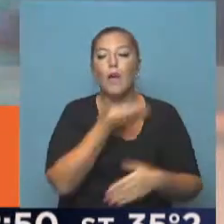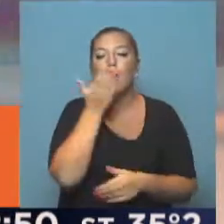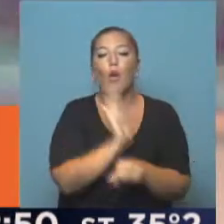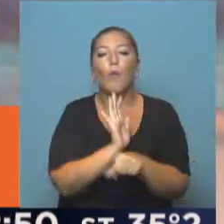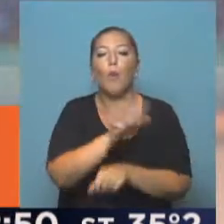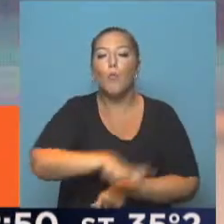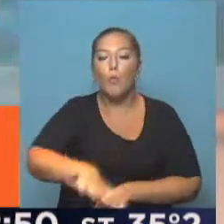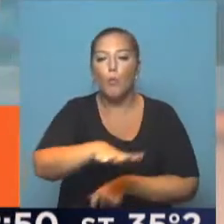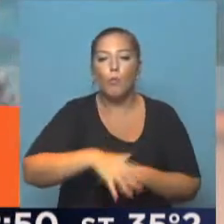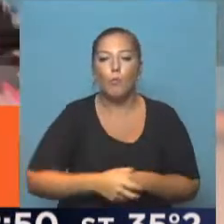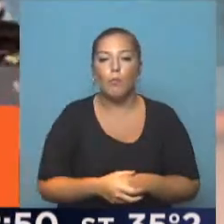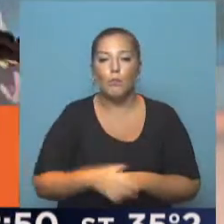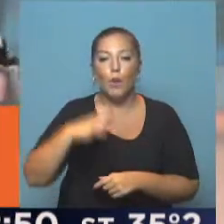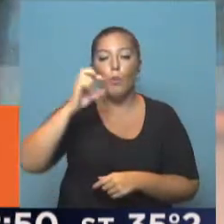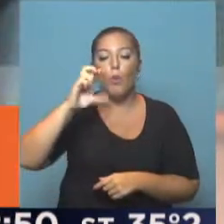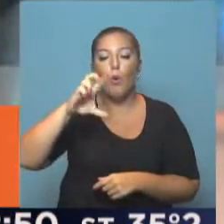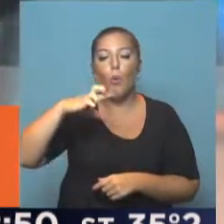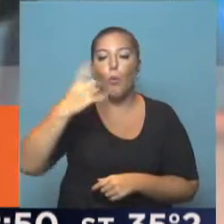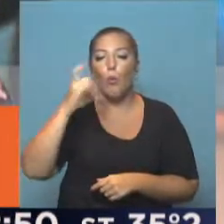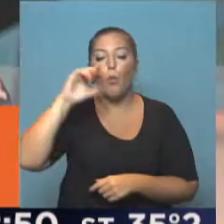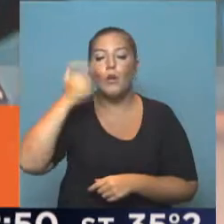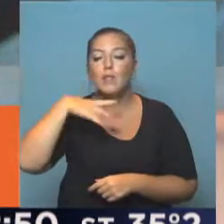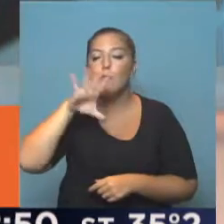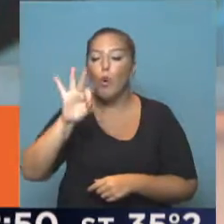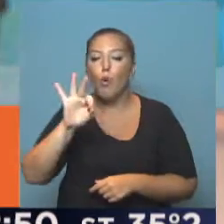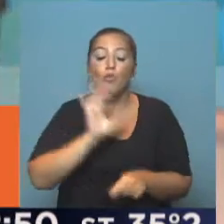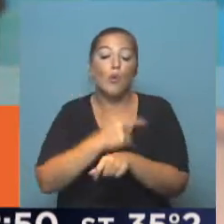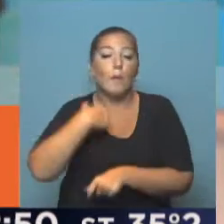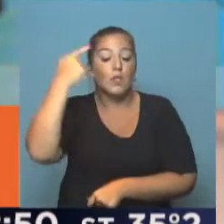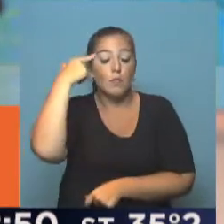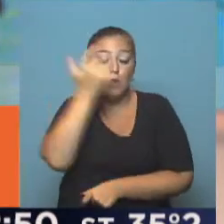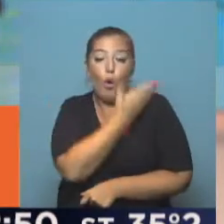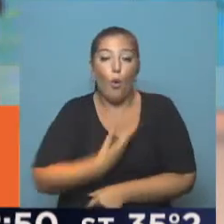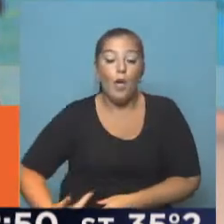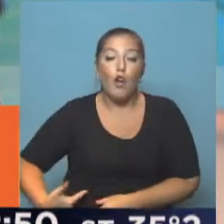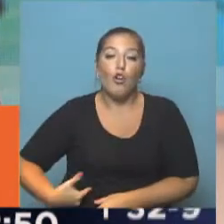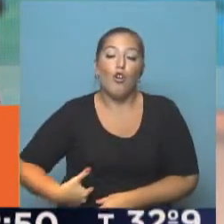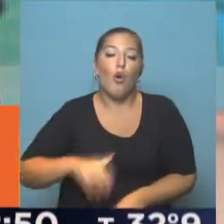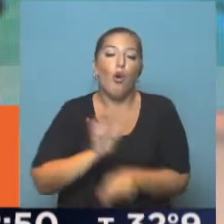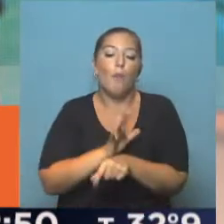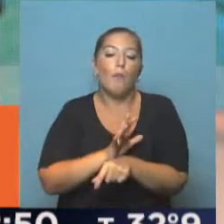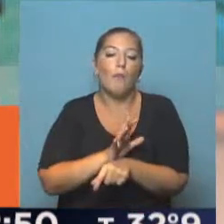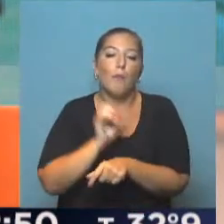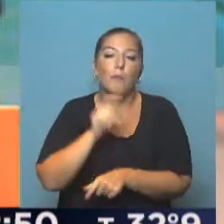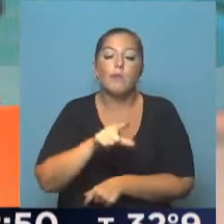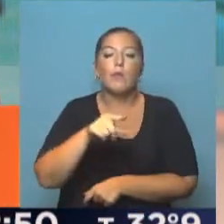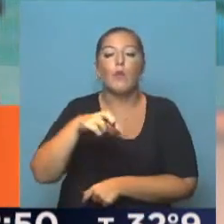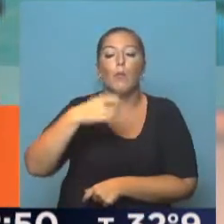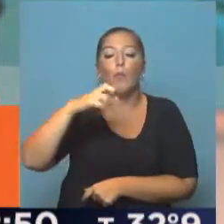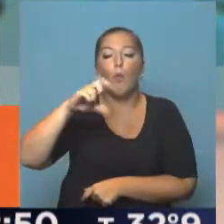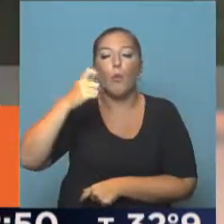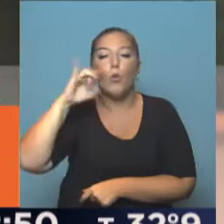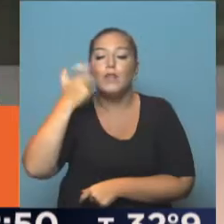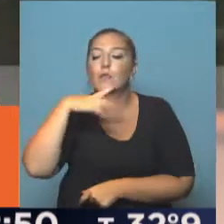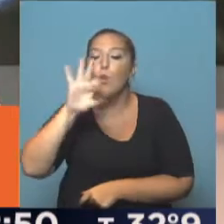populismo. Yo creo que el gobierno de Correa ilustra una suerte de populismo que implicó no solo